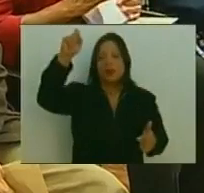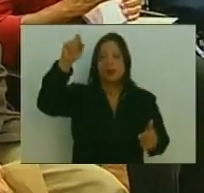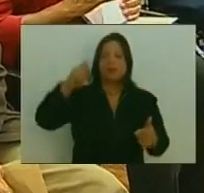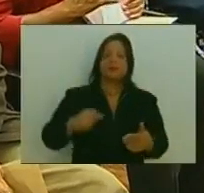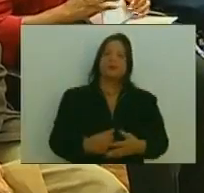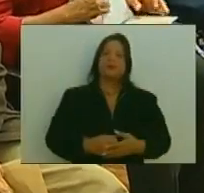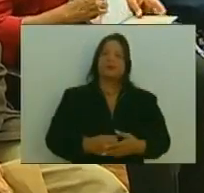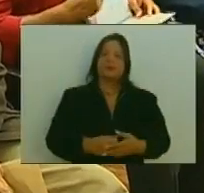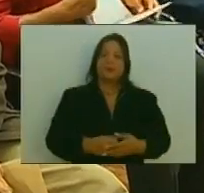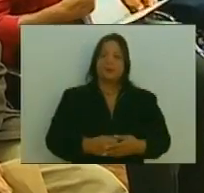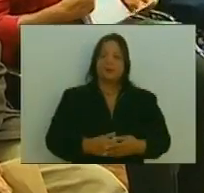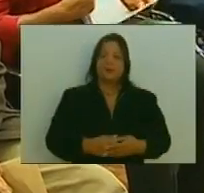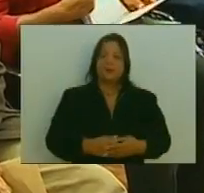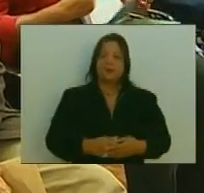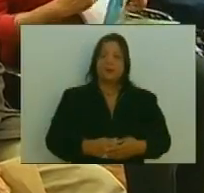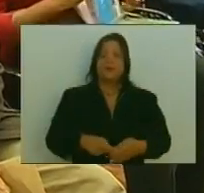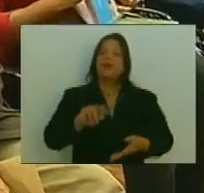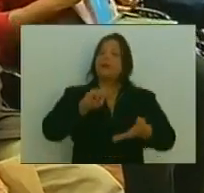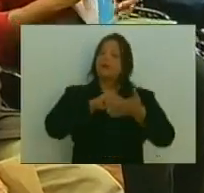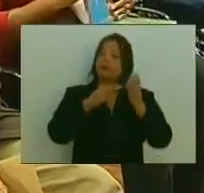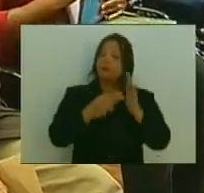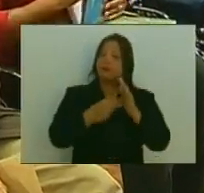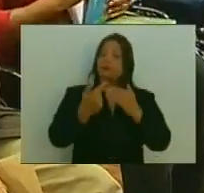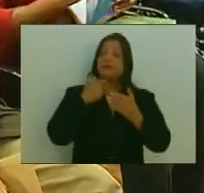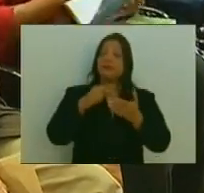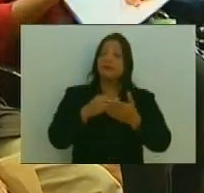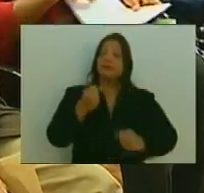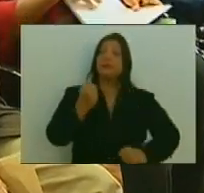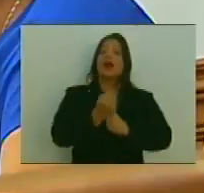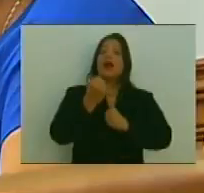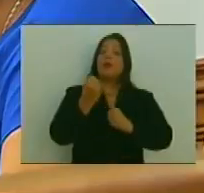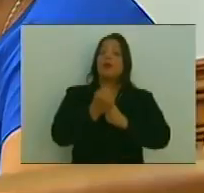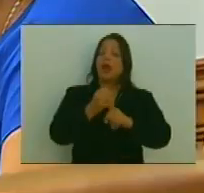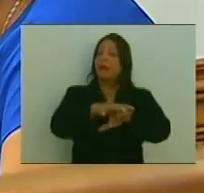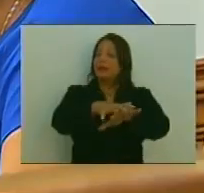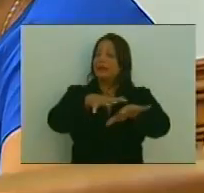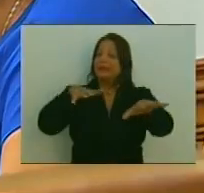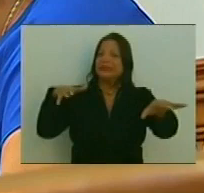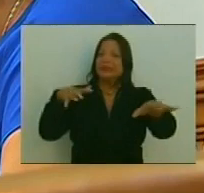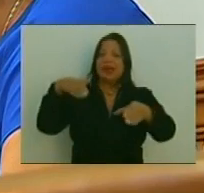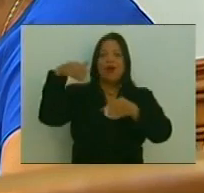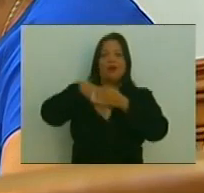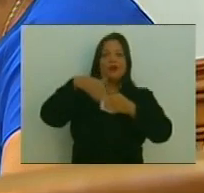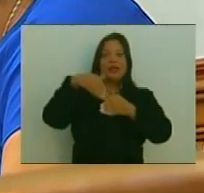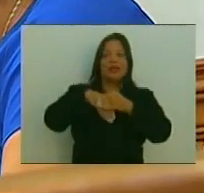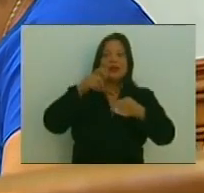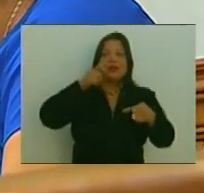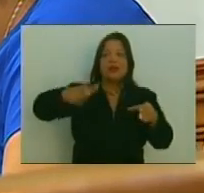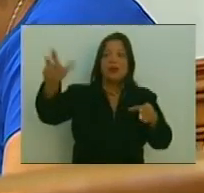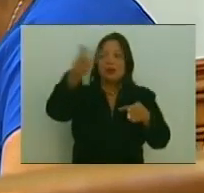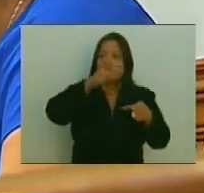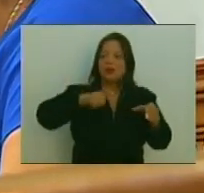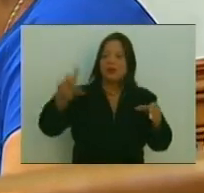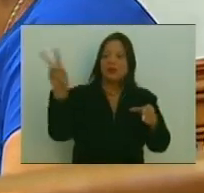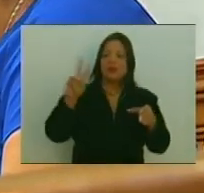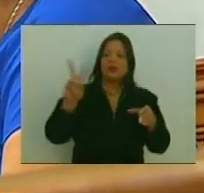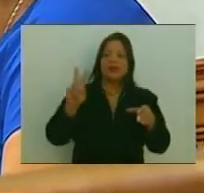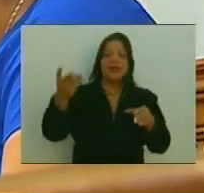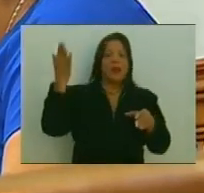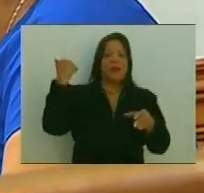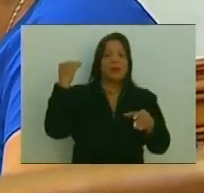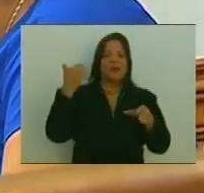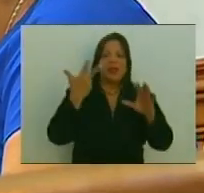Moros, la cual fue respaldada masivamente en la votación del pueblo venezolano el